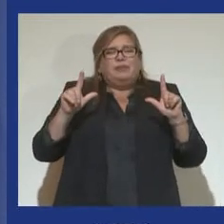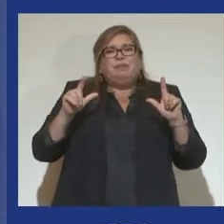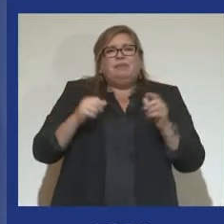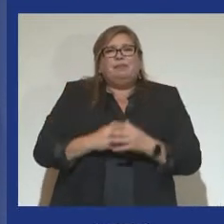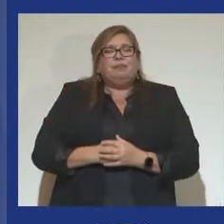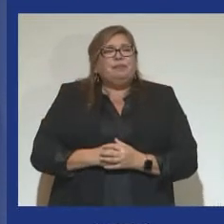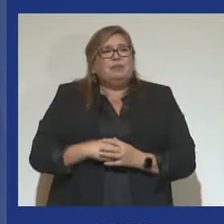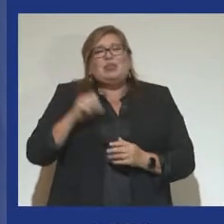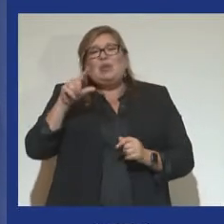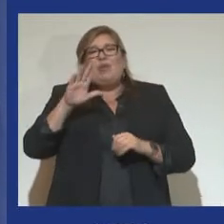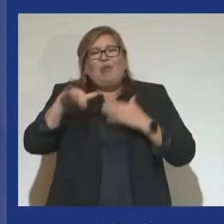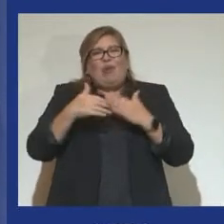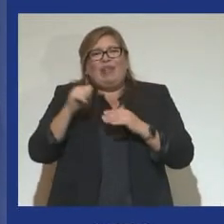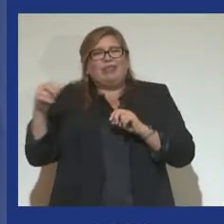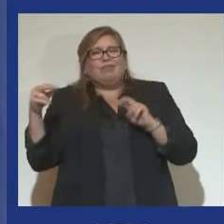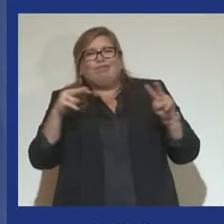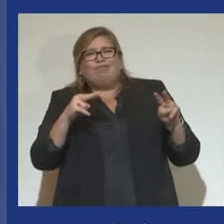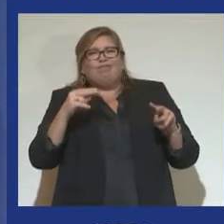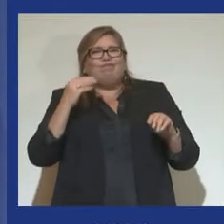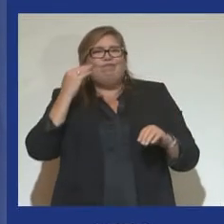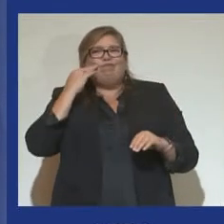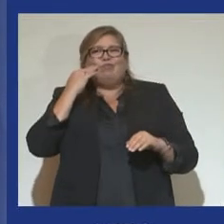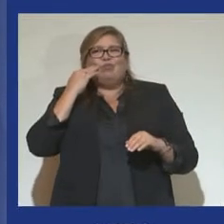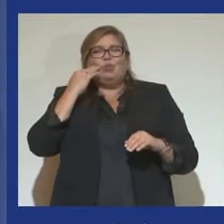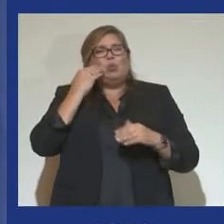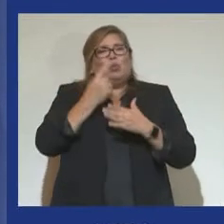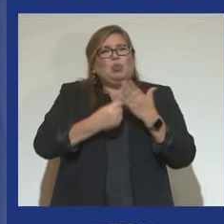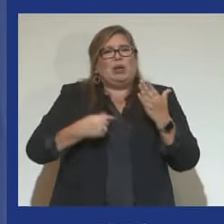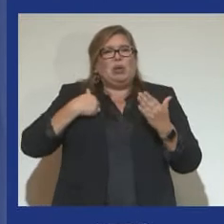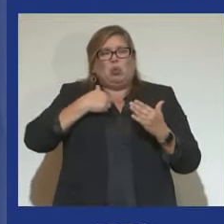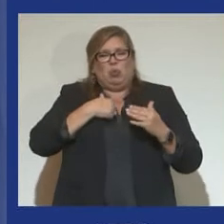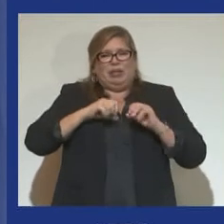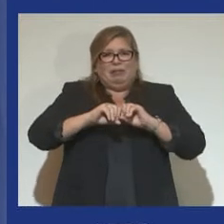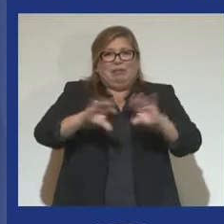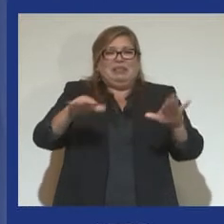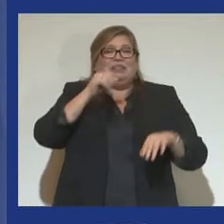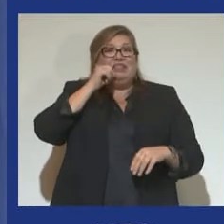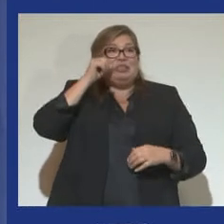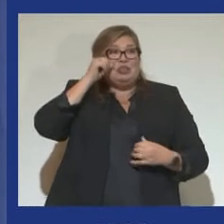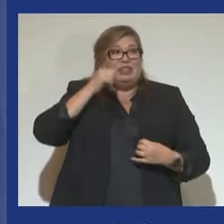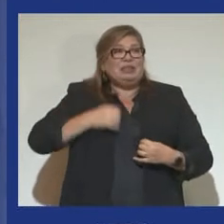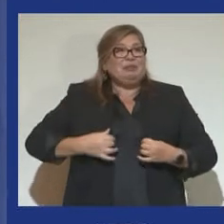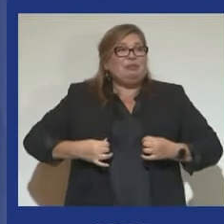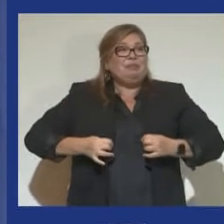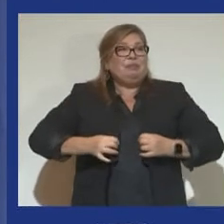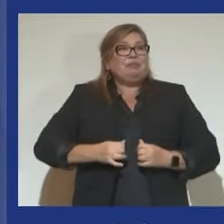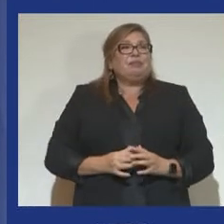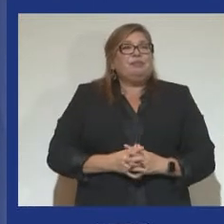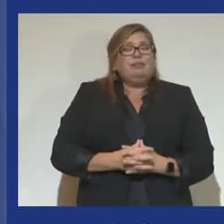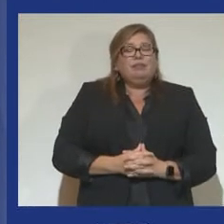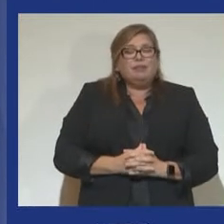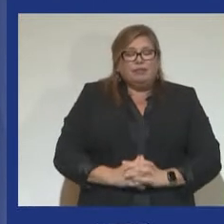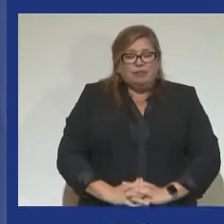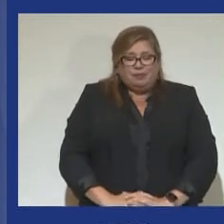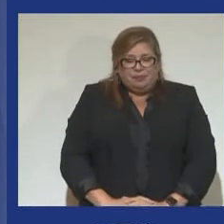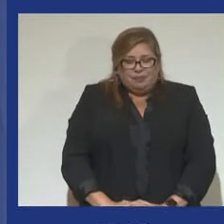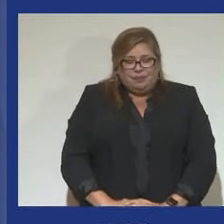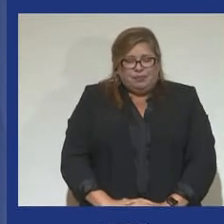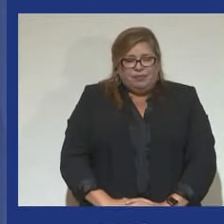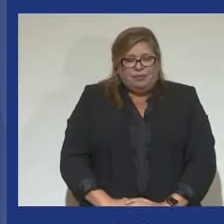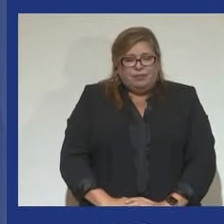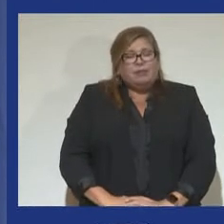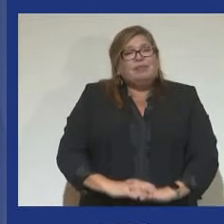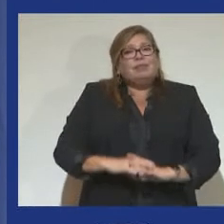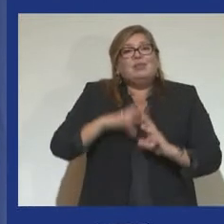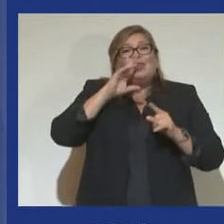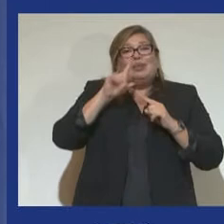momento para que todos estén familiarizados con lo que preparamos ayer para que vean en